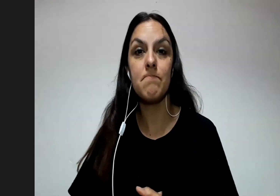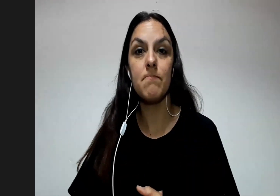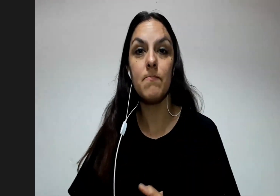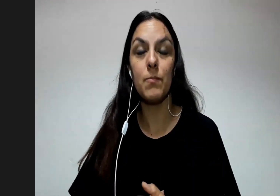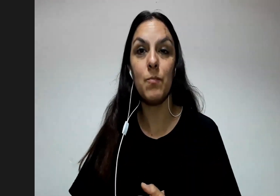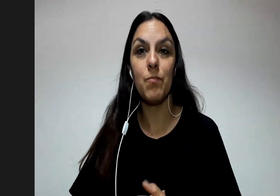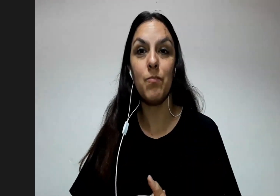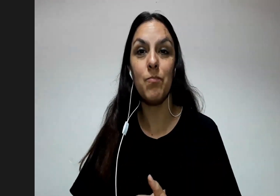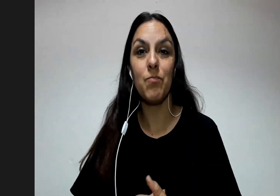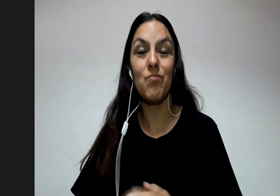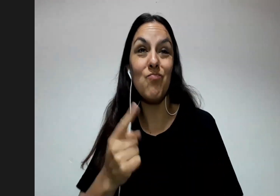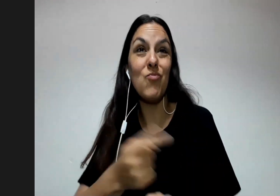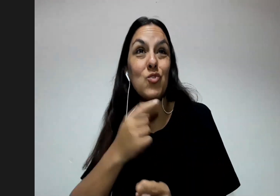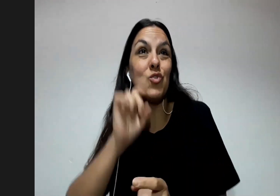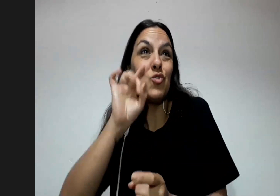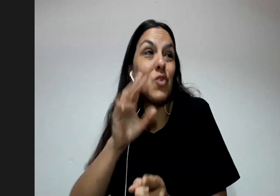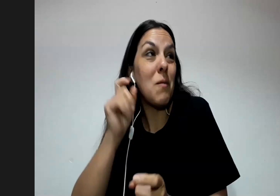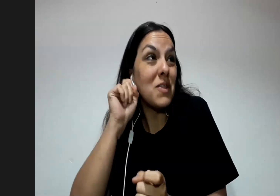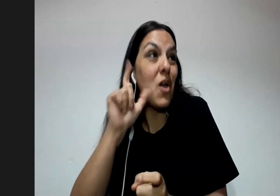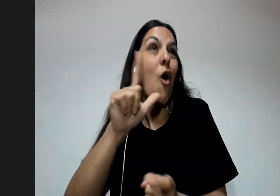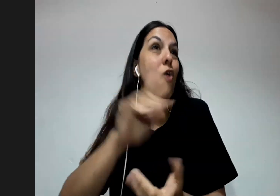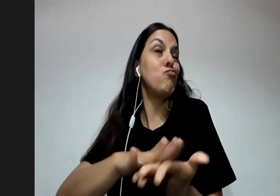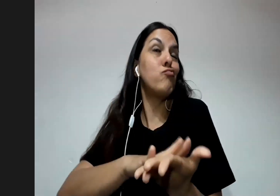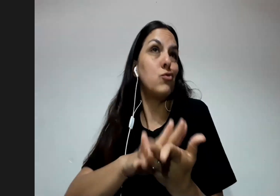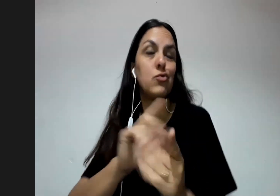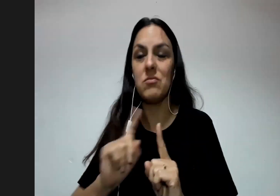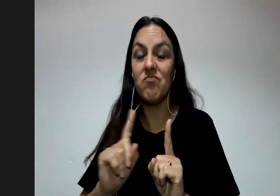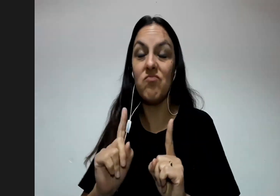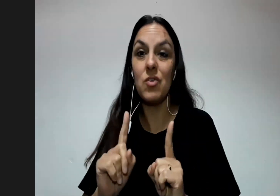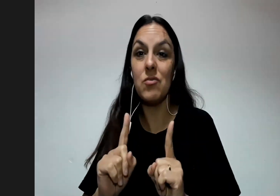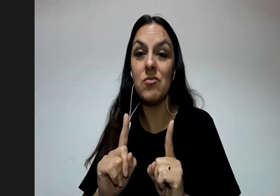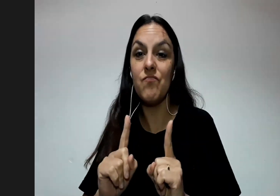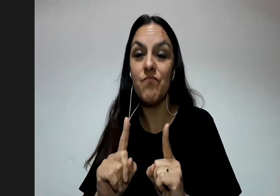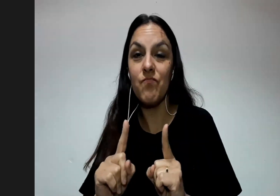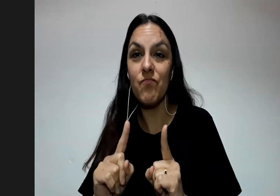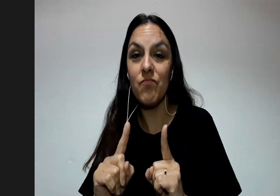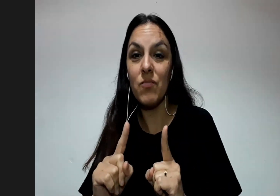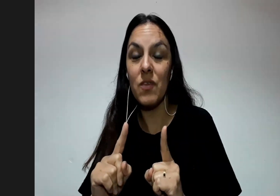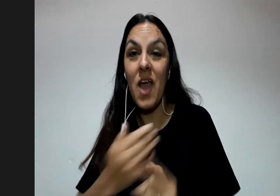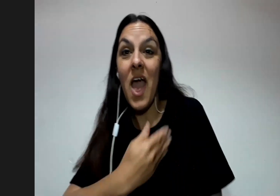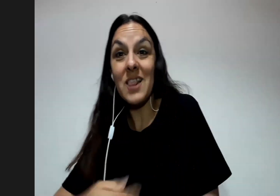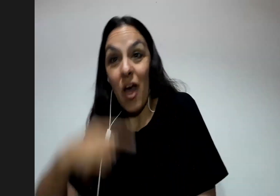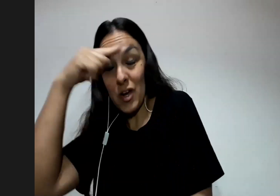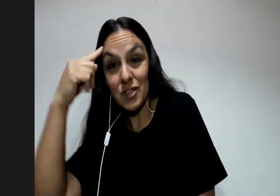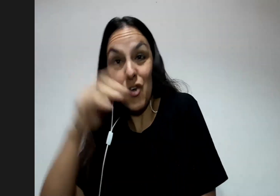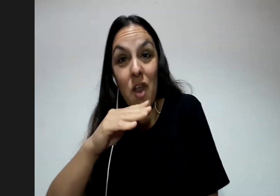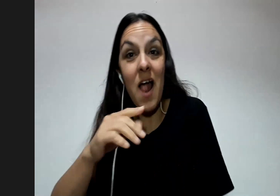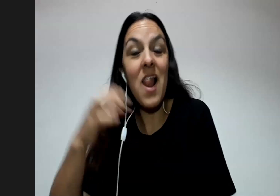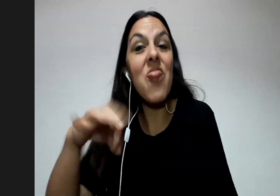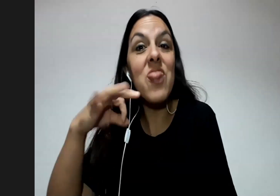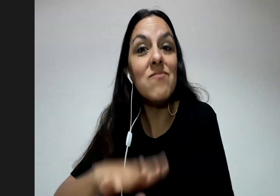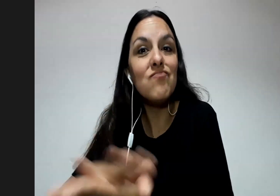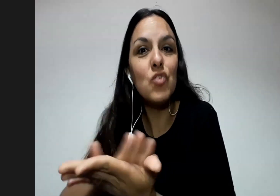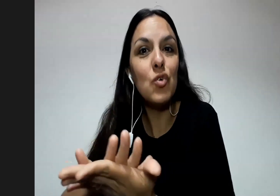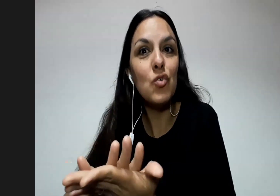lograr nosotros una solución. La solución la tiene el Estado Nacional por intermedio del Ministerio de